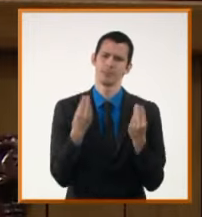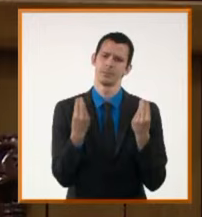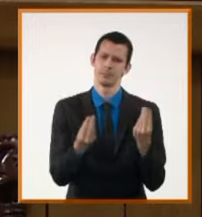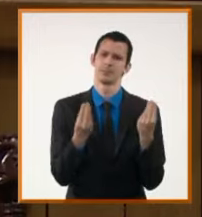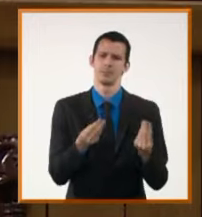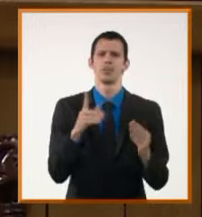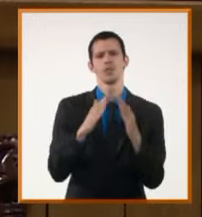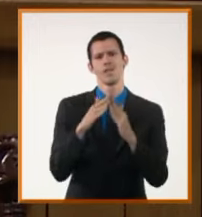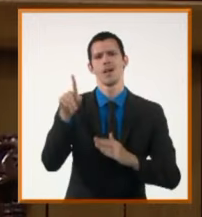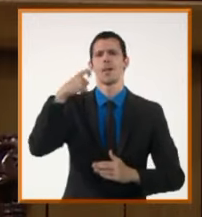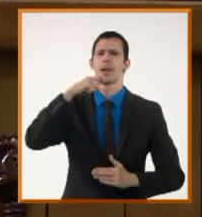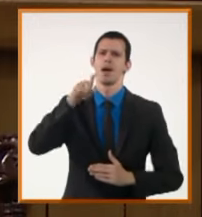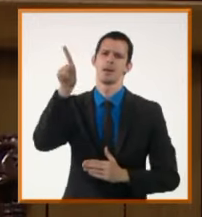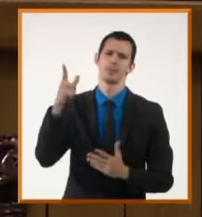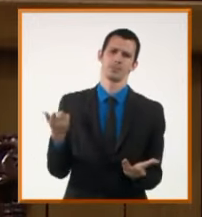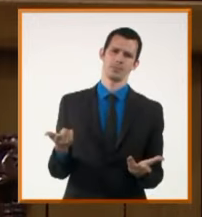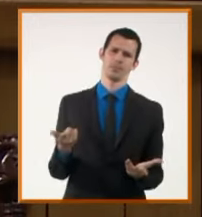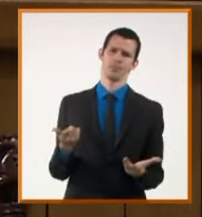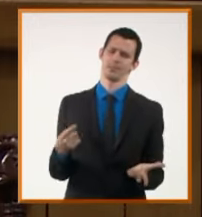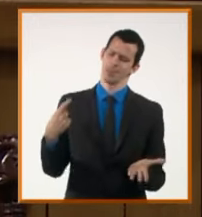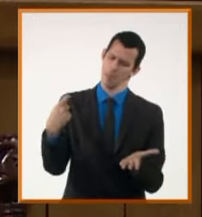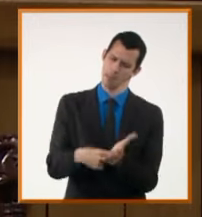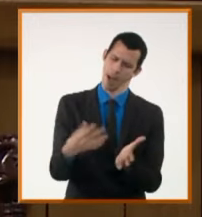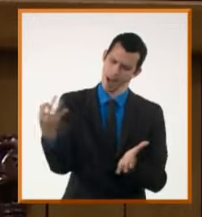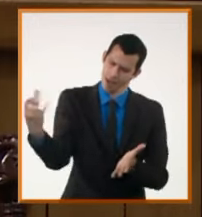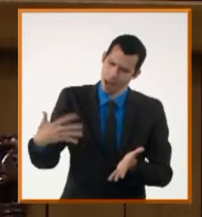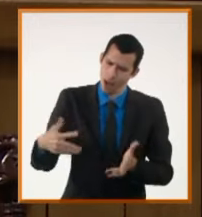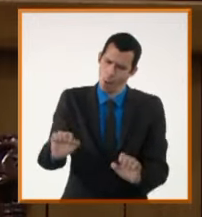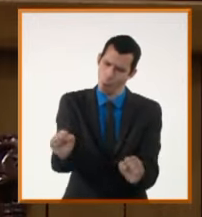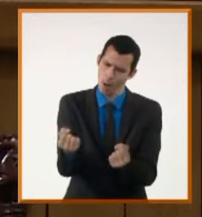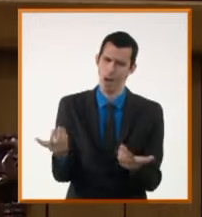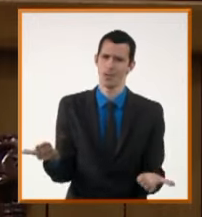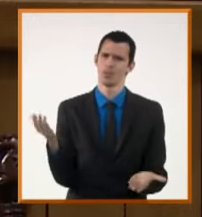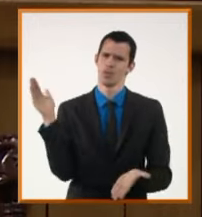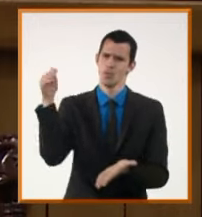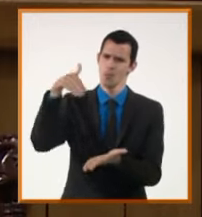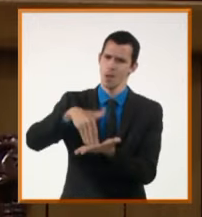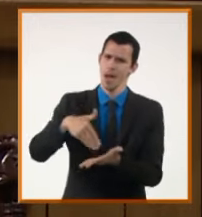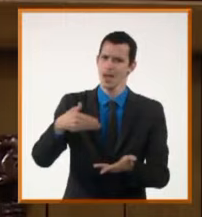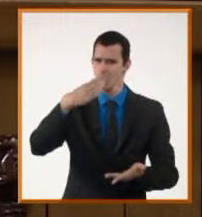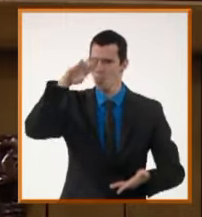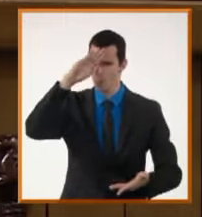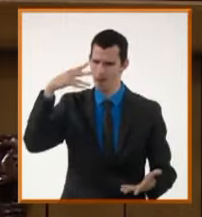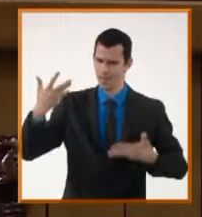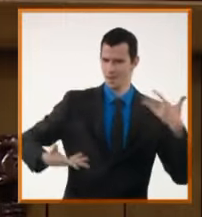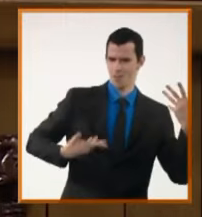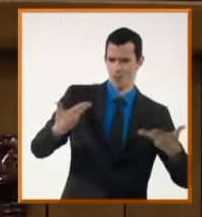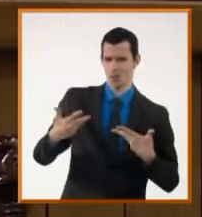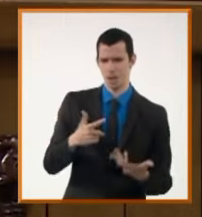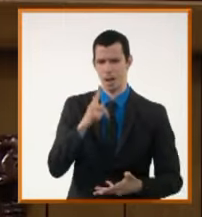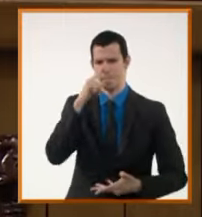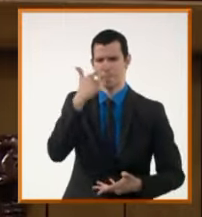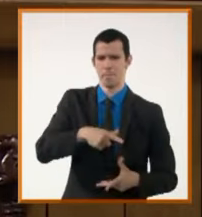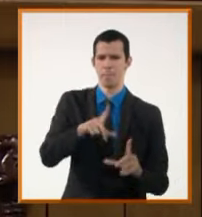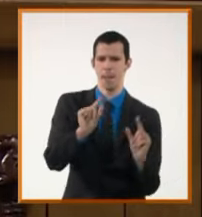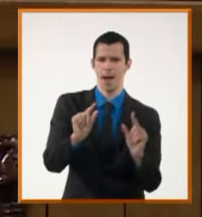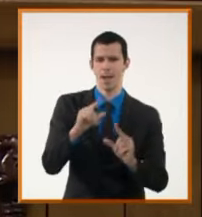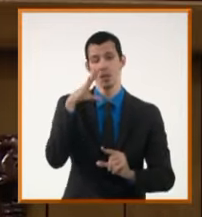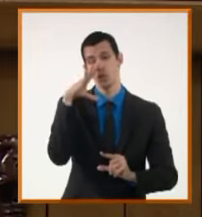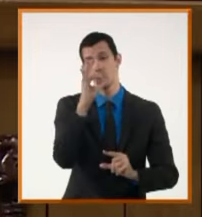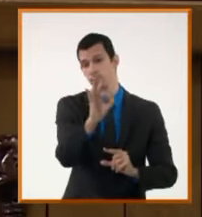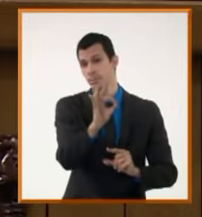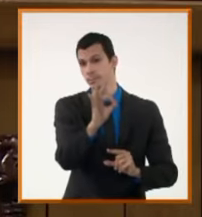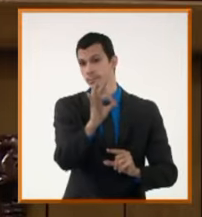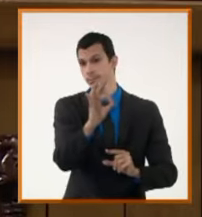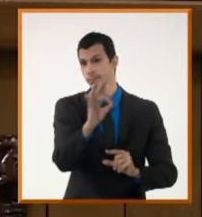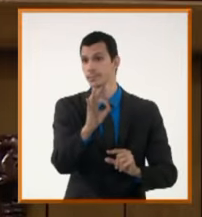subir de manera equivalente el precio de la gasolina en moneda nacional. Para ahí hemos tenido en cuenta varias